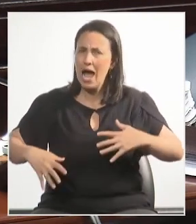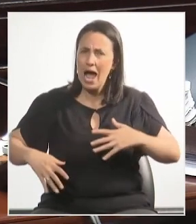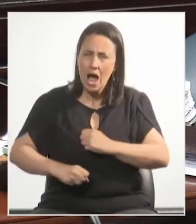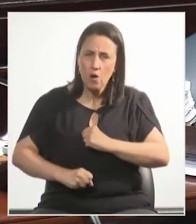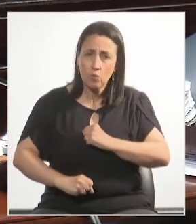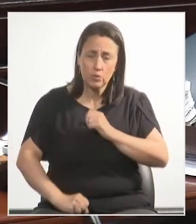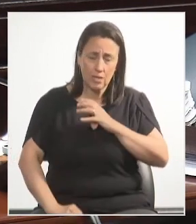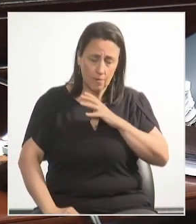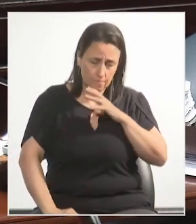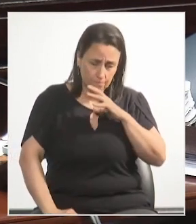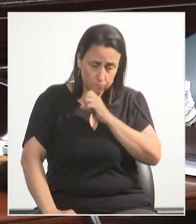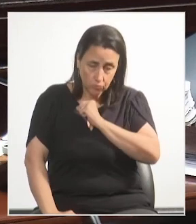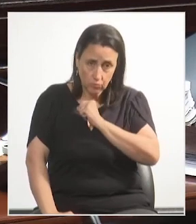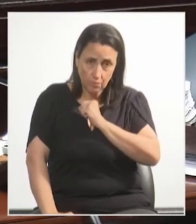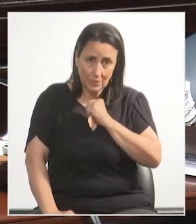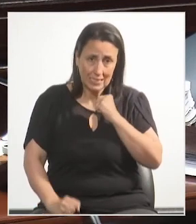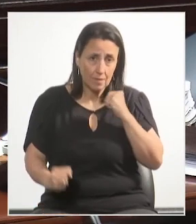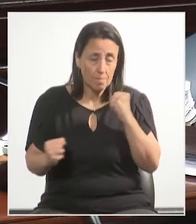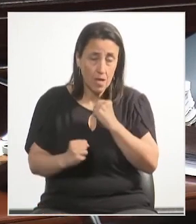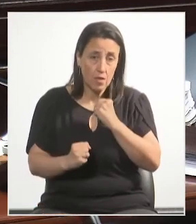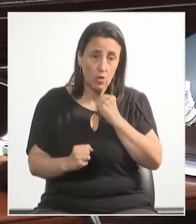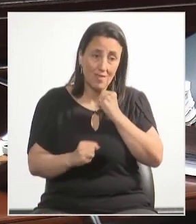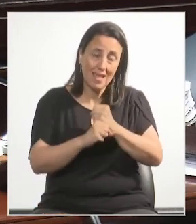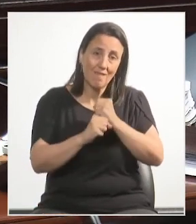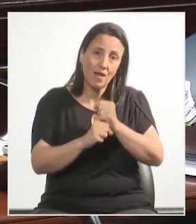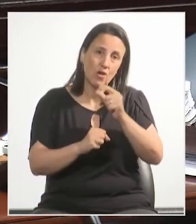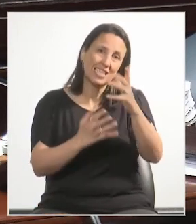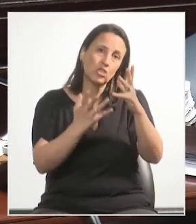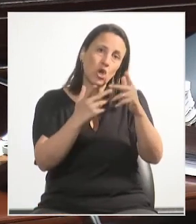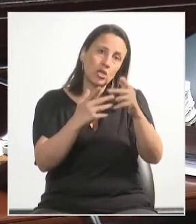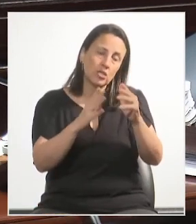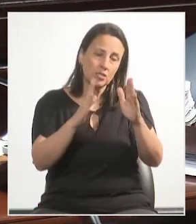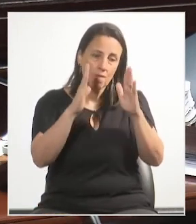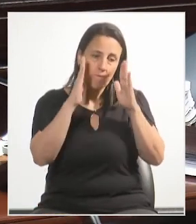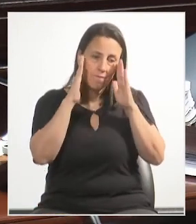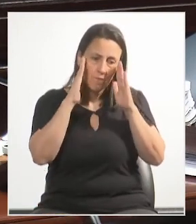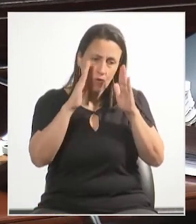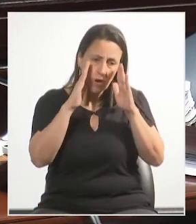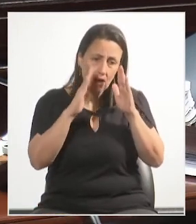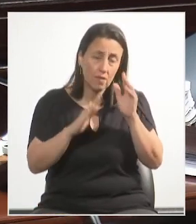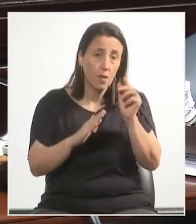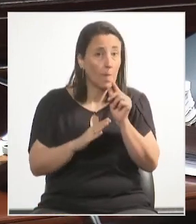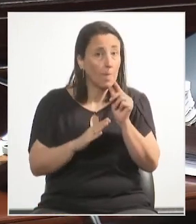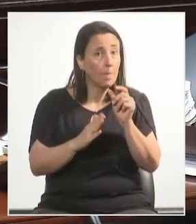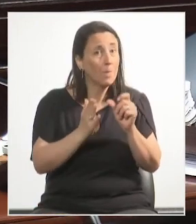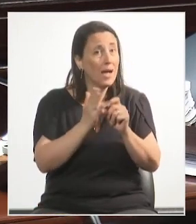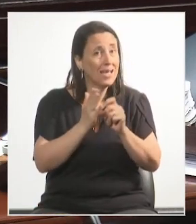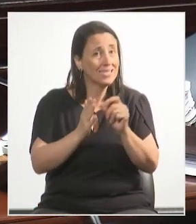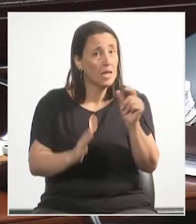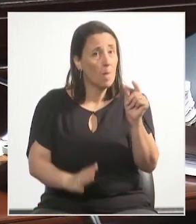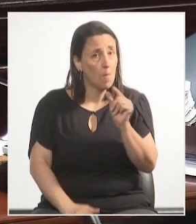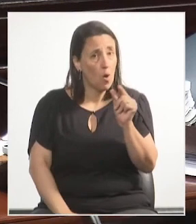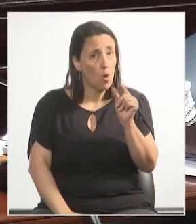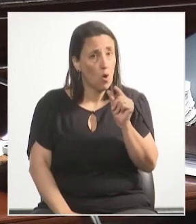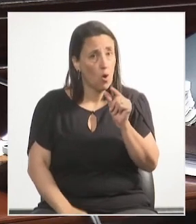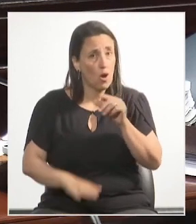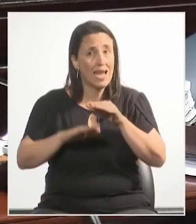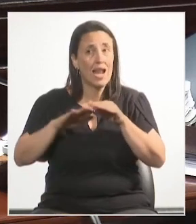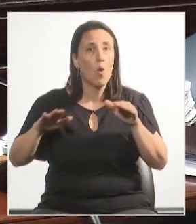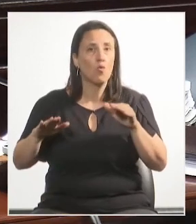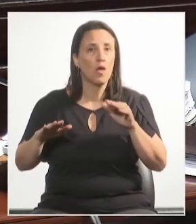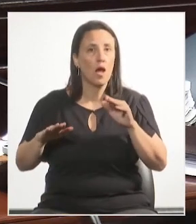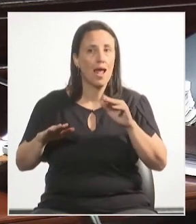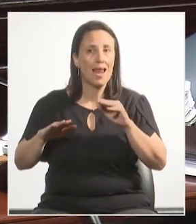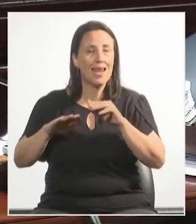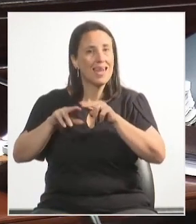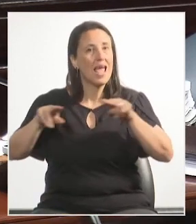frustración en la labor de esas organizaciones concentradas en los pocos países neutrales que